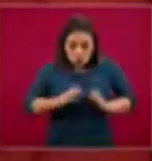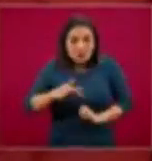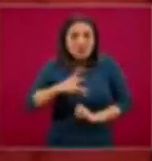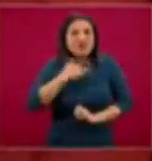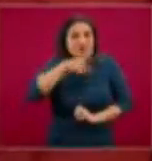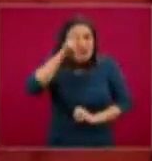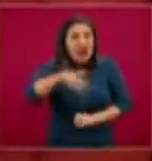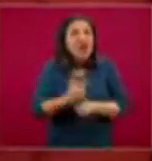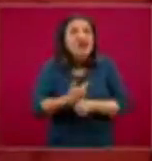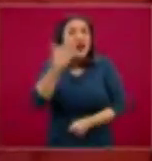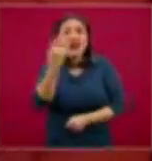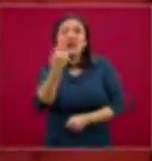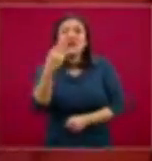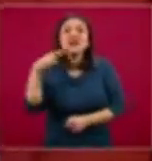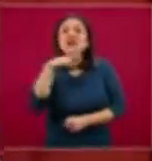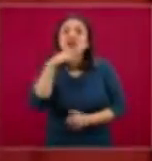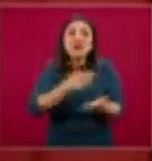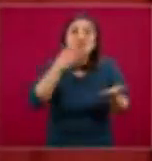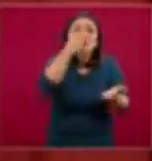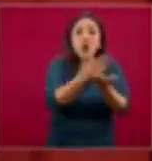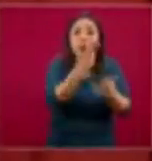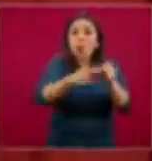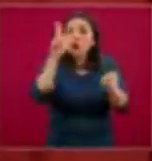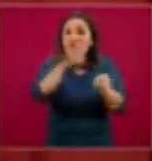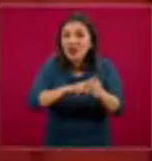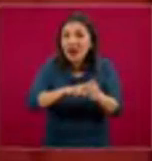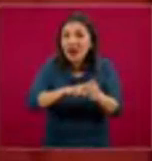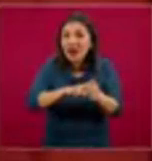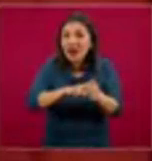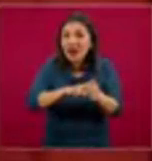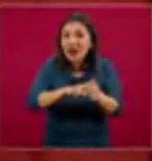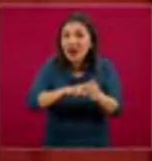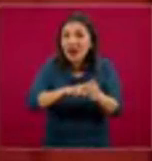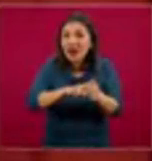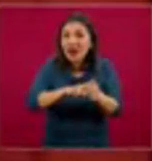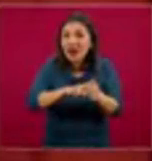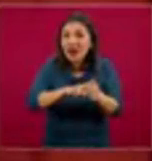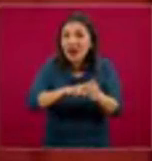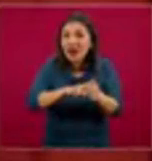hay que acudir de forma urgente a un hospital.